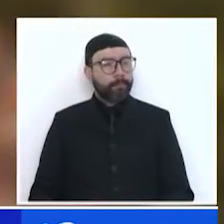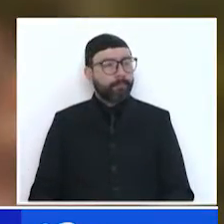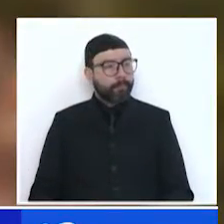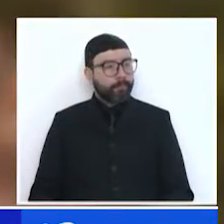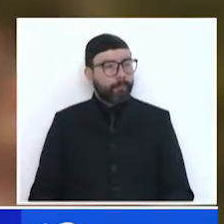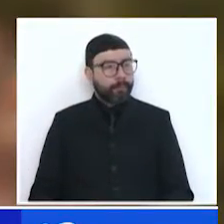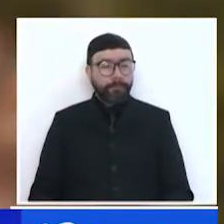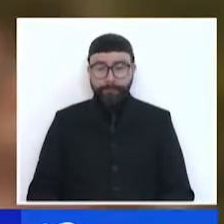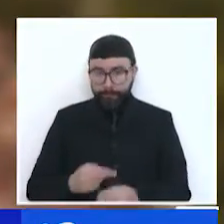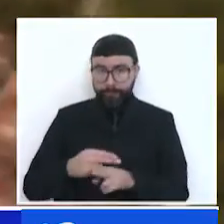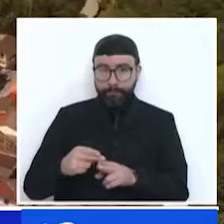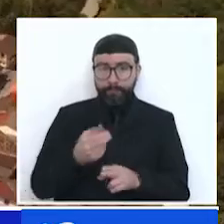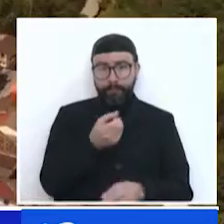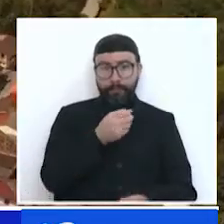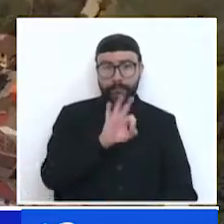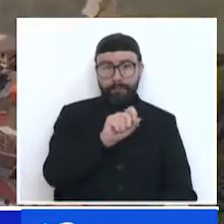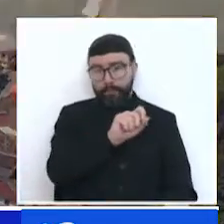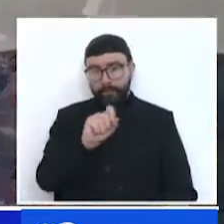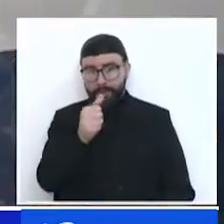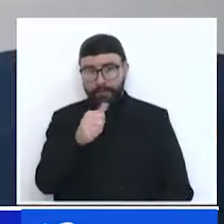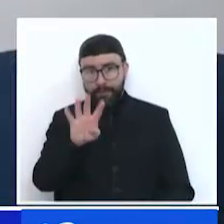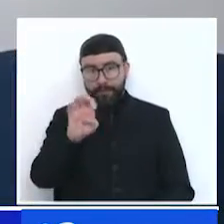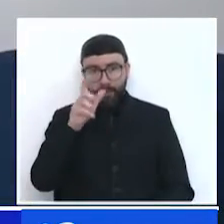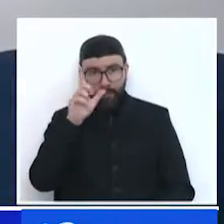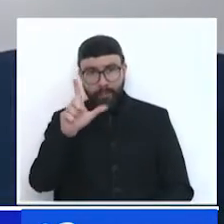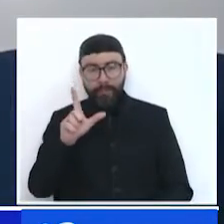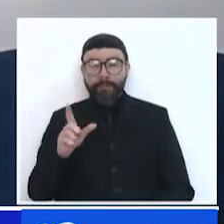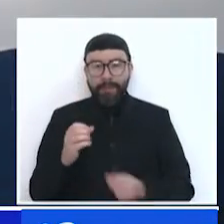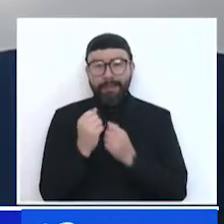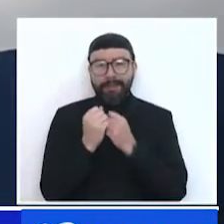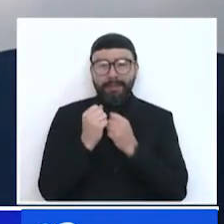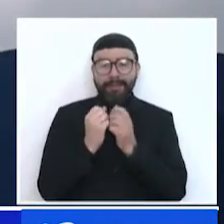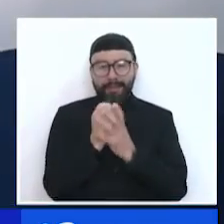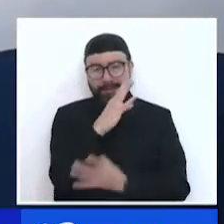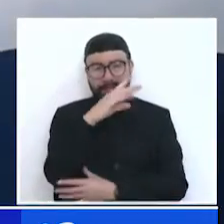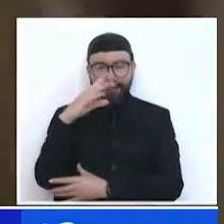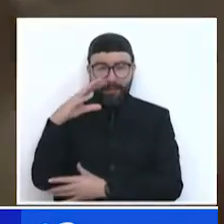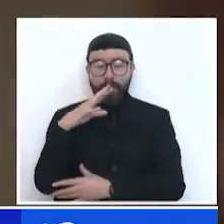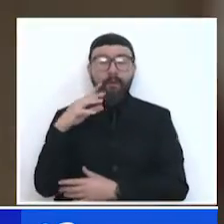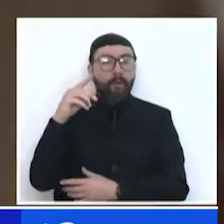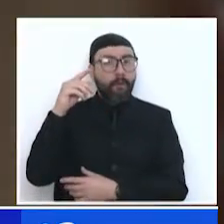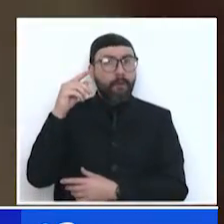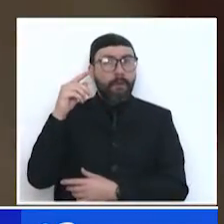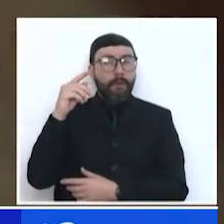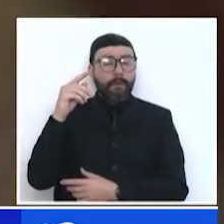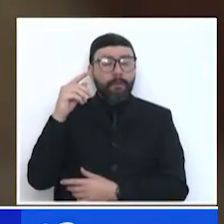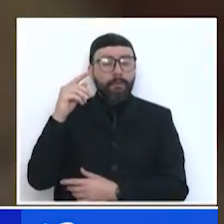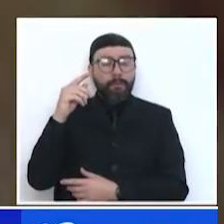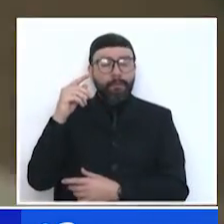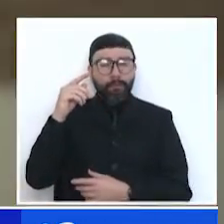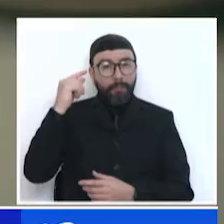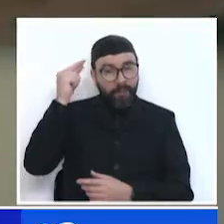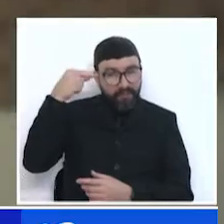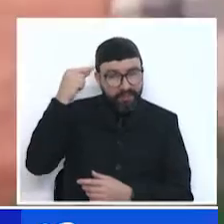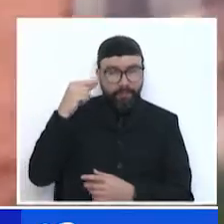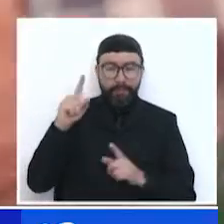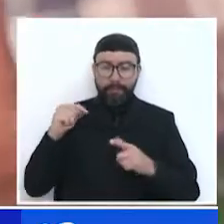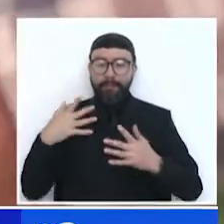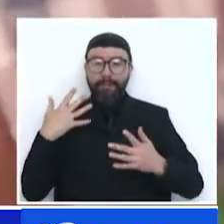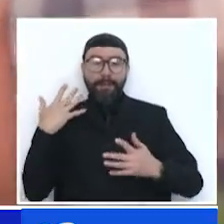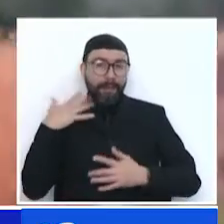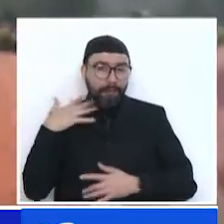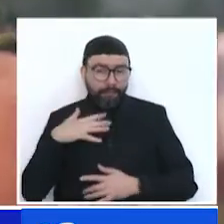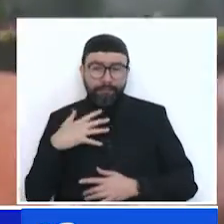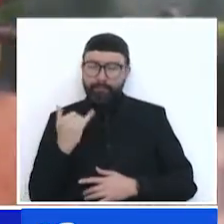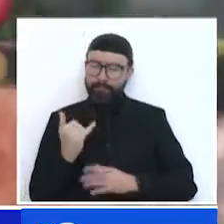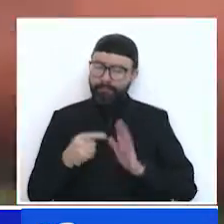Entre el próximo 3 y 19 de julio, en Salento, Finlandia y Armenia, se realizará la séptima versión del Festival Internacional Cine en las Montañas, que explorará la memoria, el